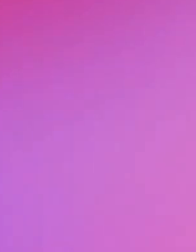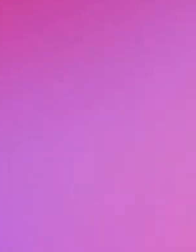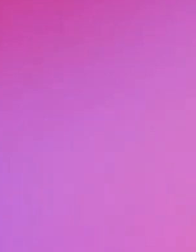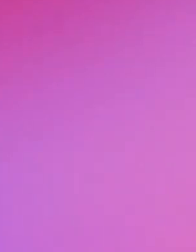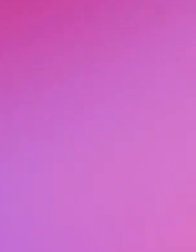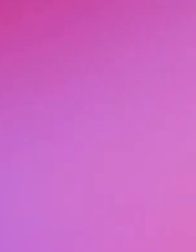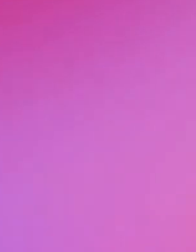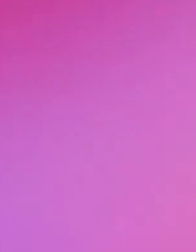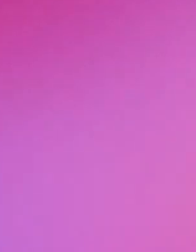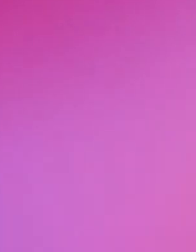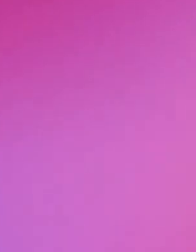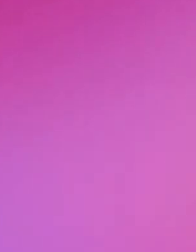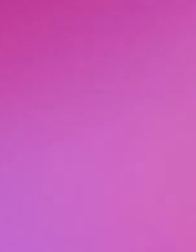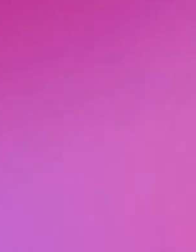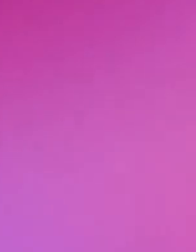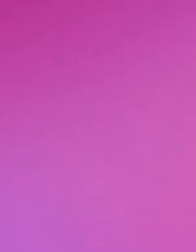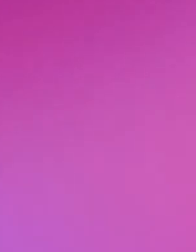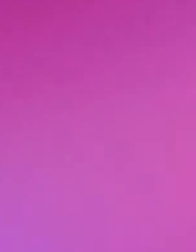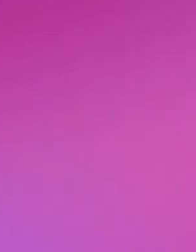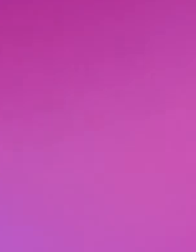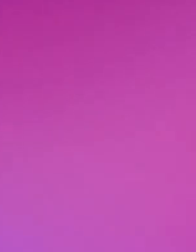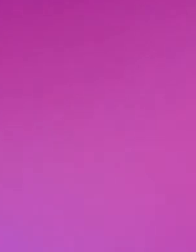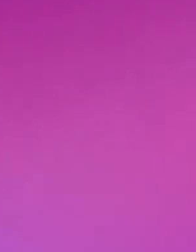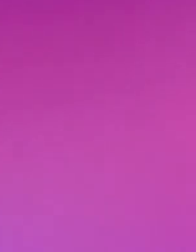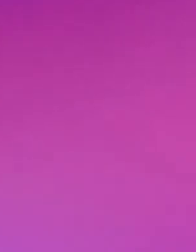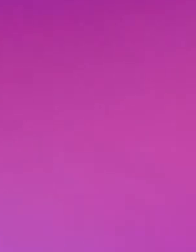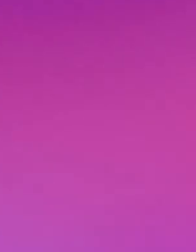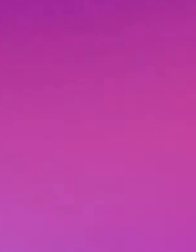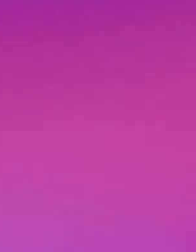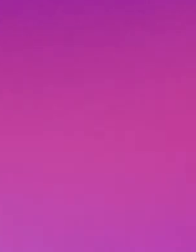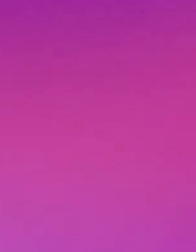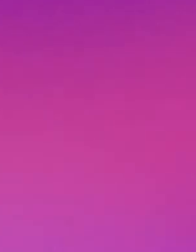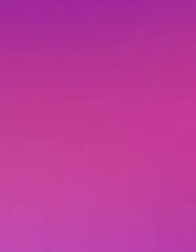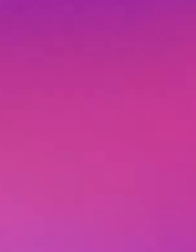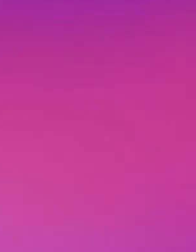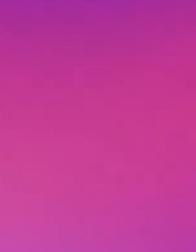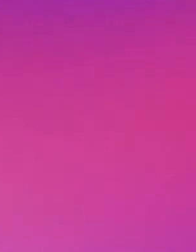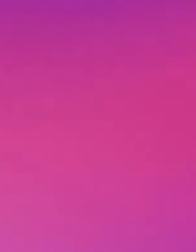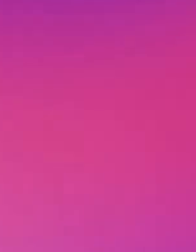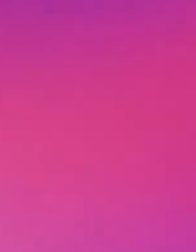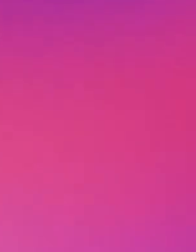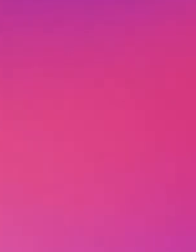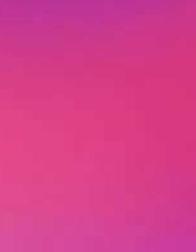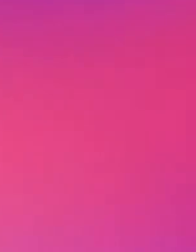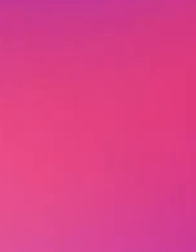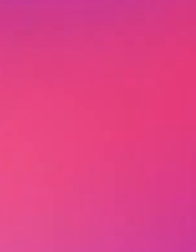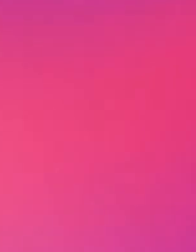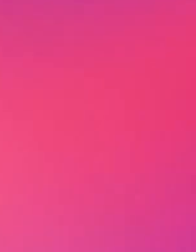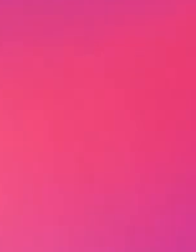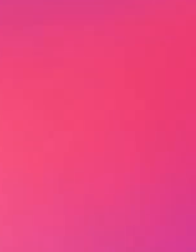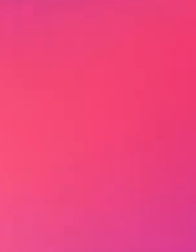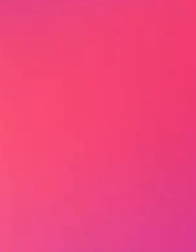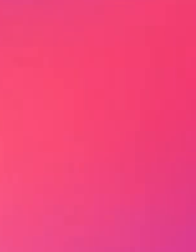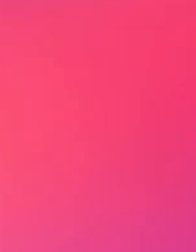libros de texto en versión digital, recuerda que los puedes encontrar en la página